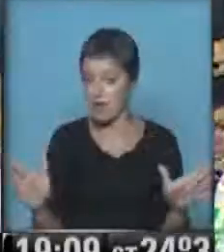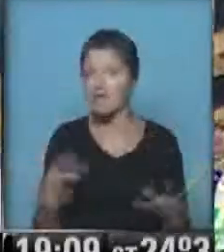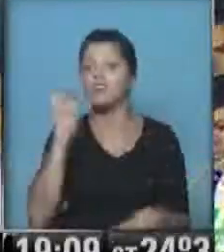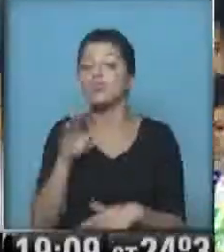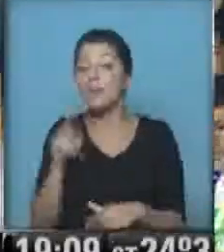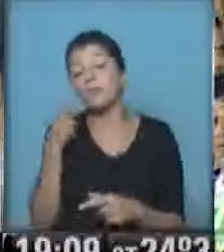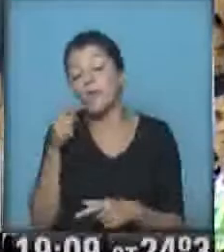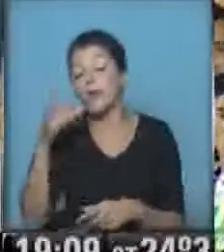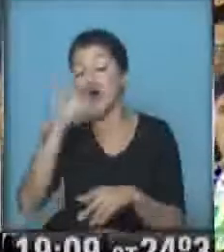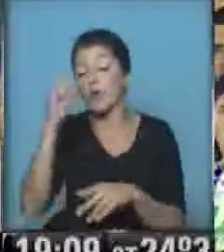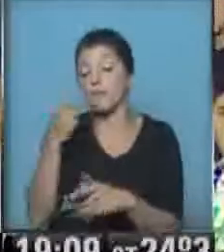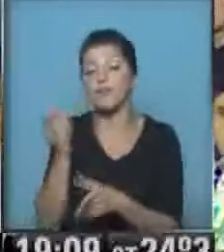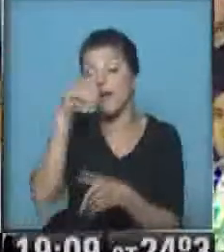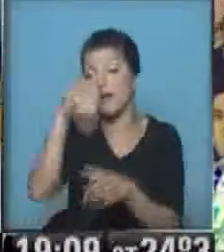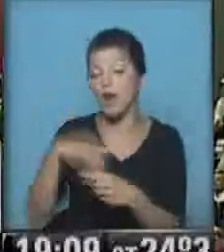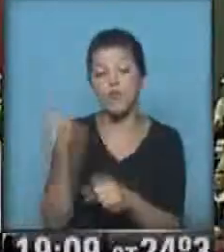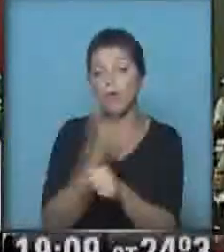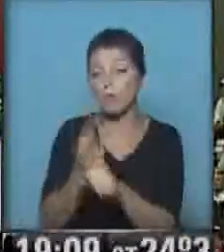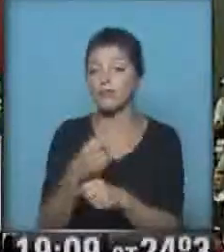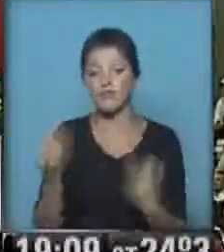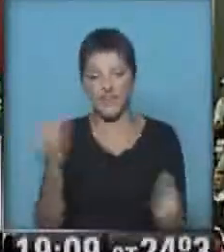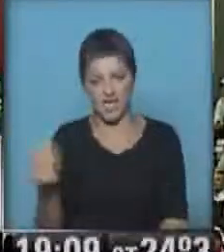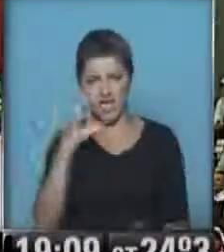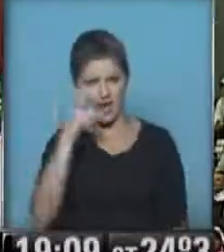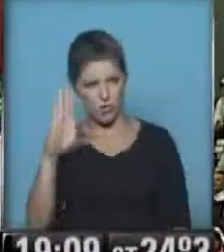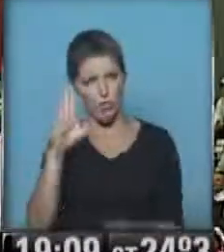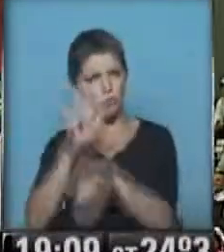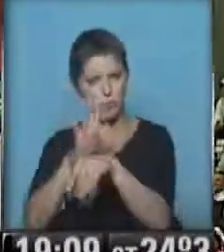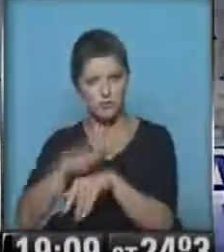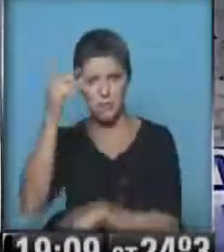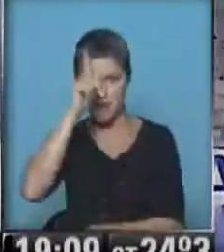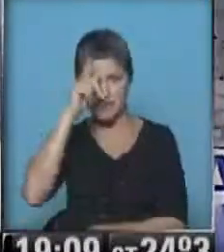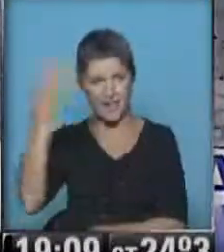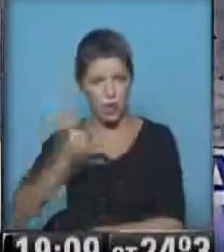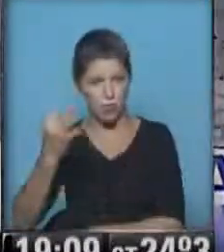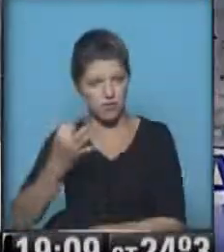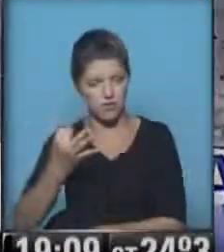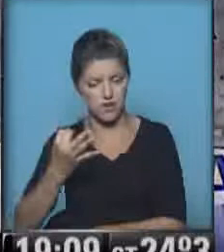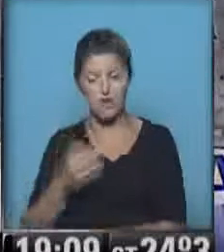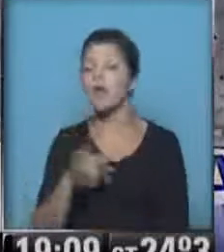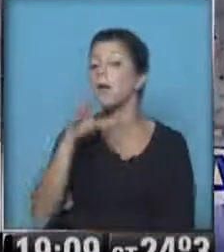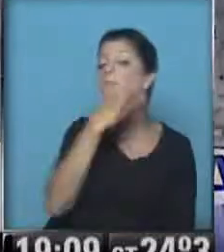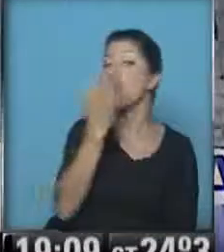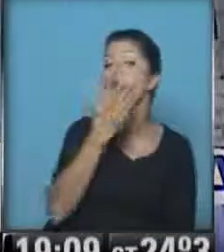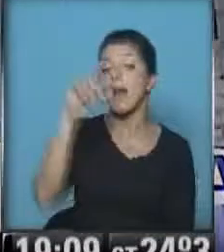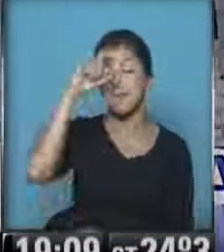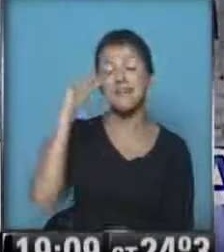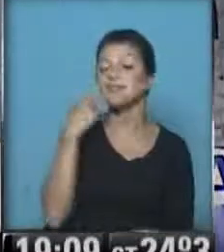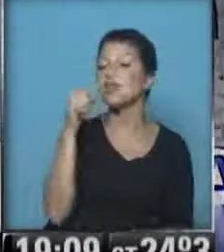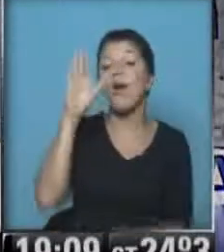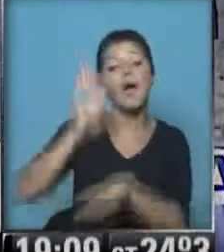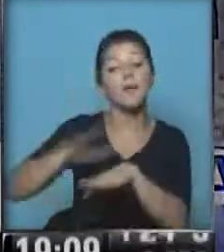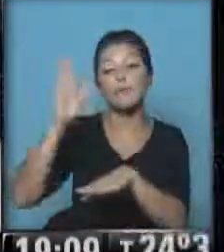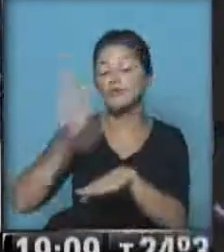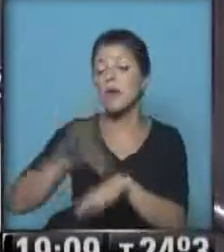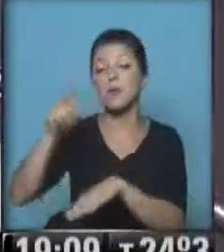parte del club, transformamos en policía y justicia al club. Capitanich dijo que es responsabilidad de la dirigencia el ingreso de los